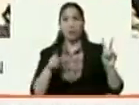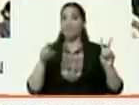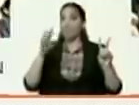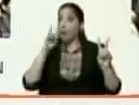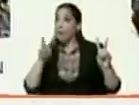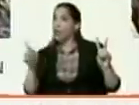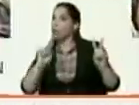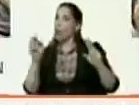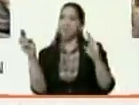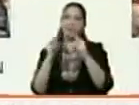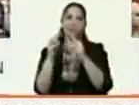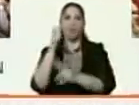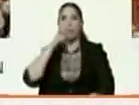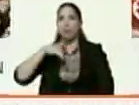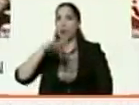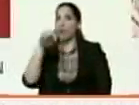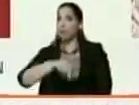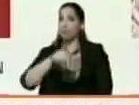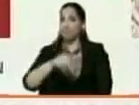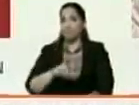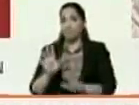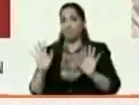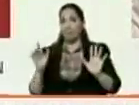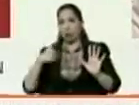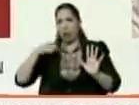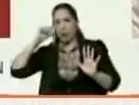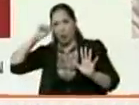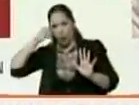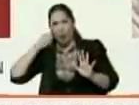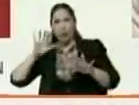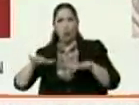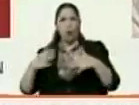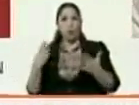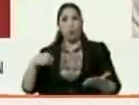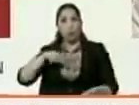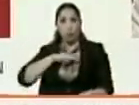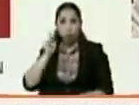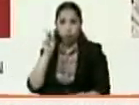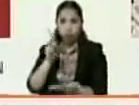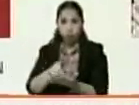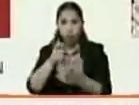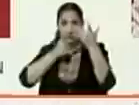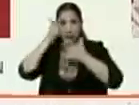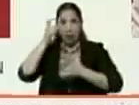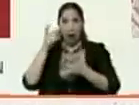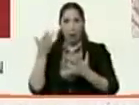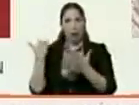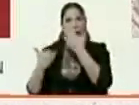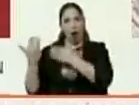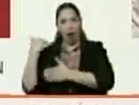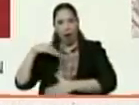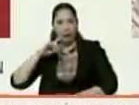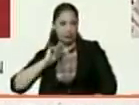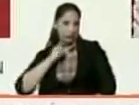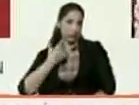conocen a este pueblo. Yo recuerdo que cuando veníamos aquí con el comandante Chávez,